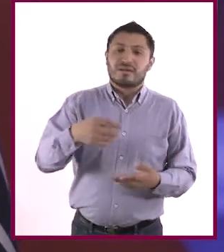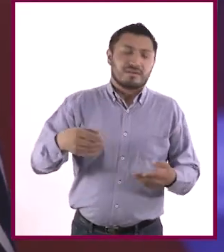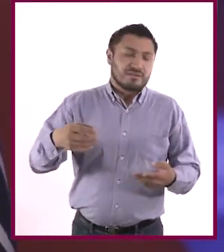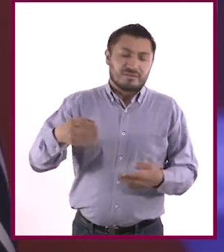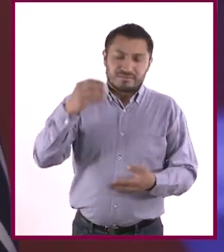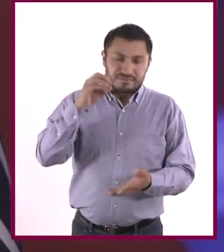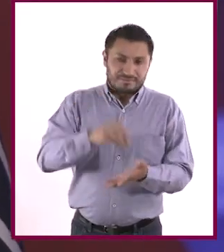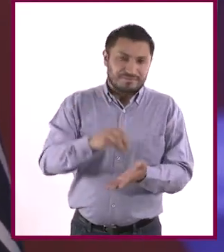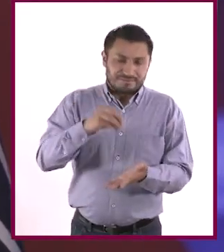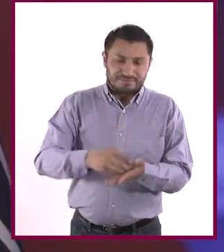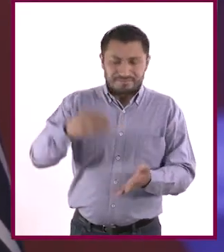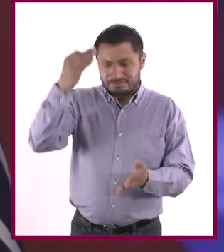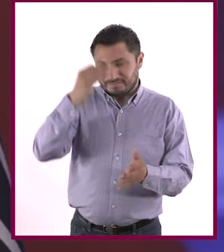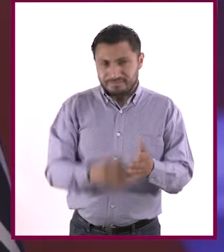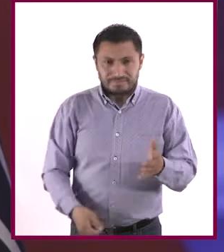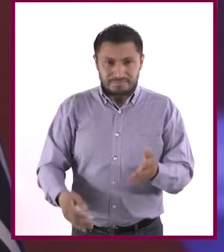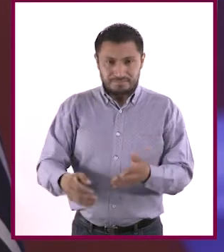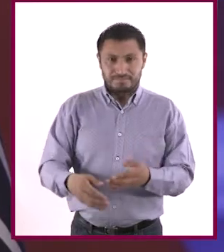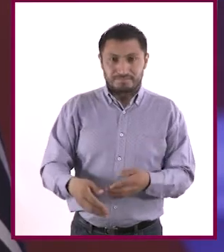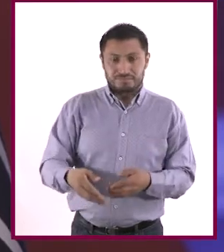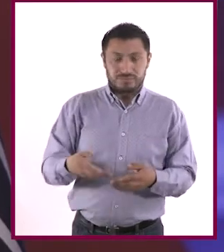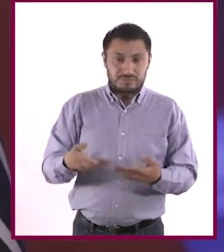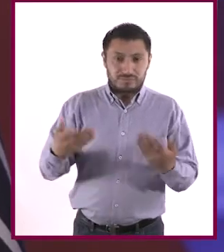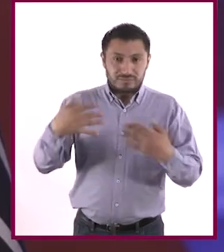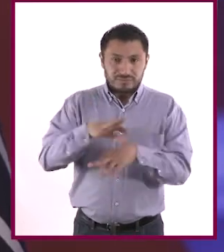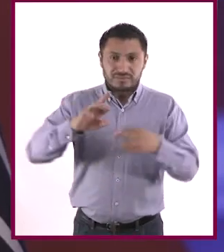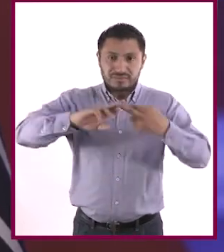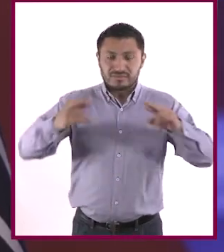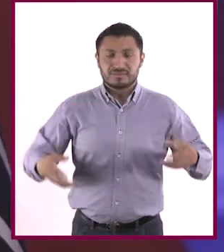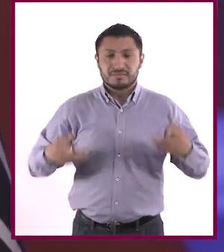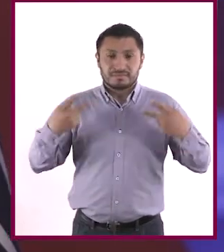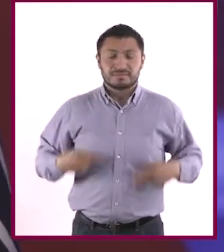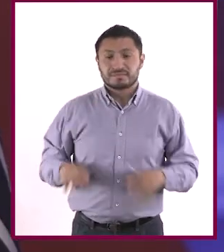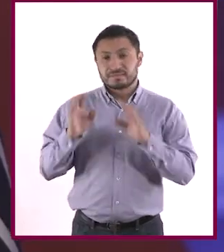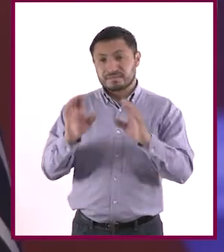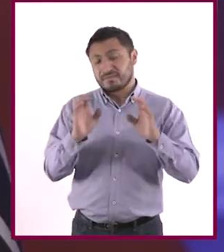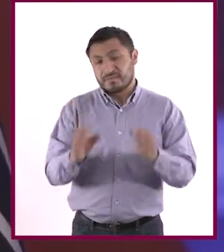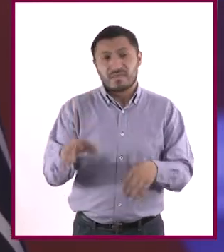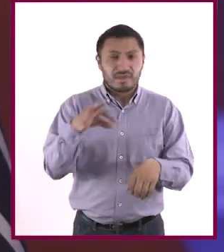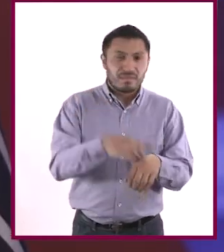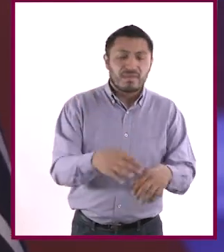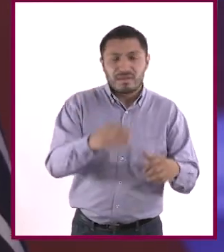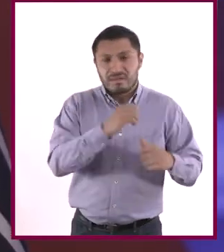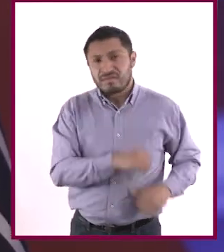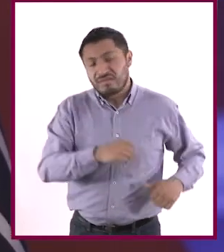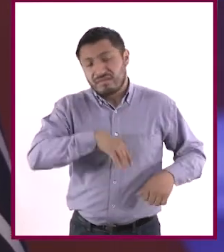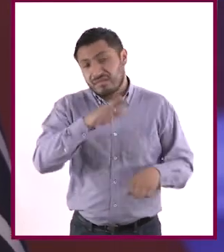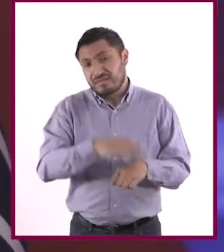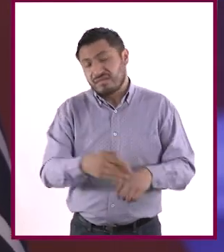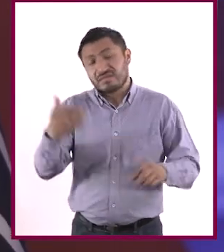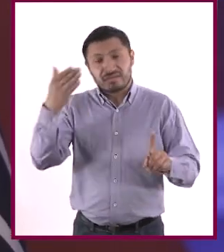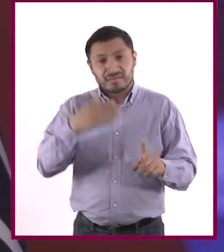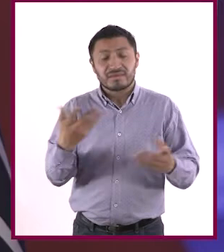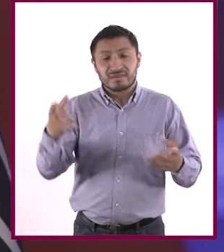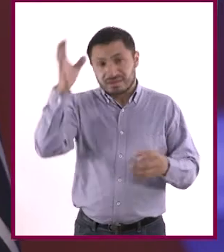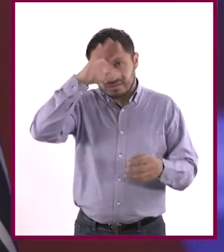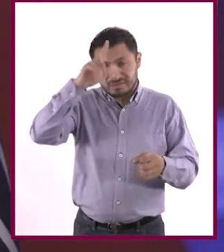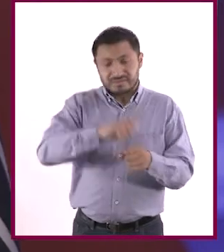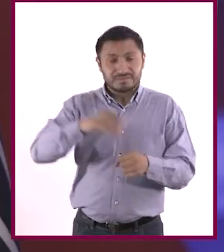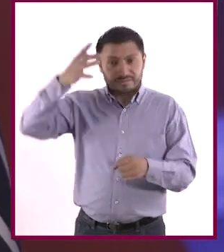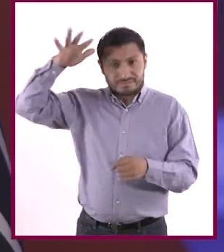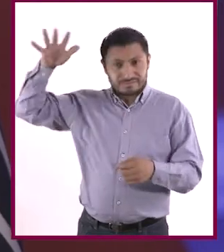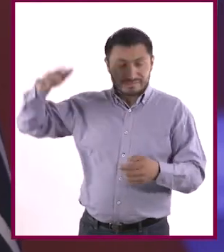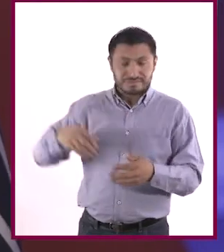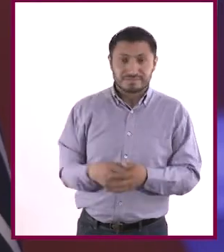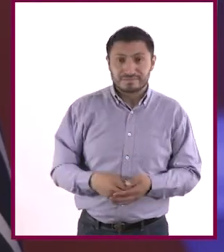adolescencia, a las relaciones con sus familiares, cuidadores, profesores, médicos, autoridades. La principal razón es la cultura